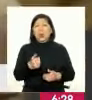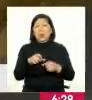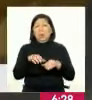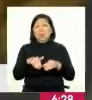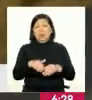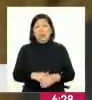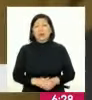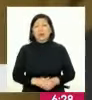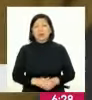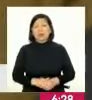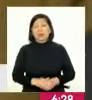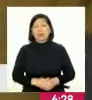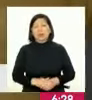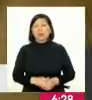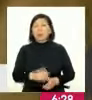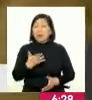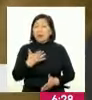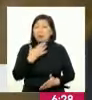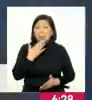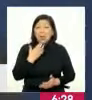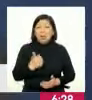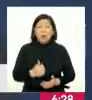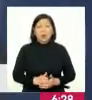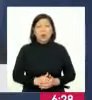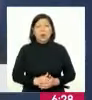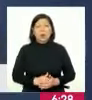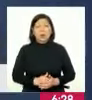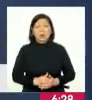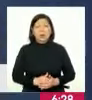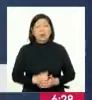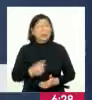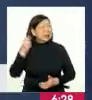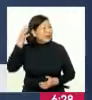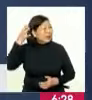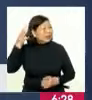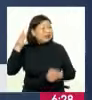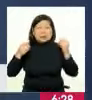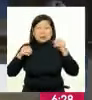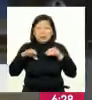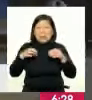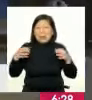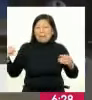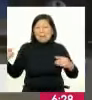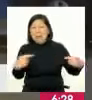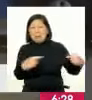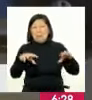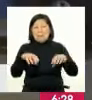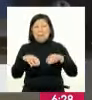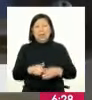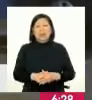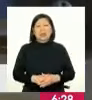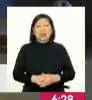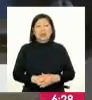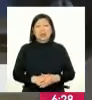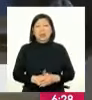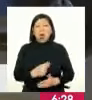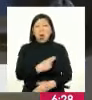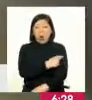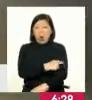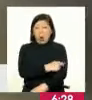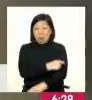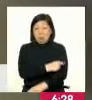canes. Está recuperando. Le han lastimado las orejas, le han hecho pelear. Los vecinos del Hospital